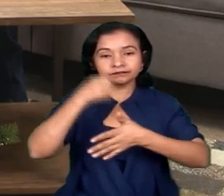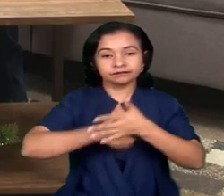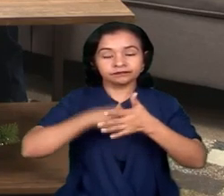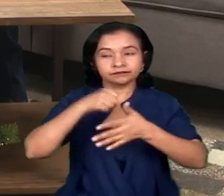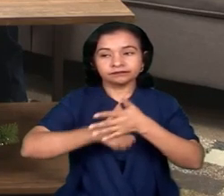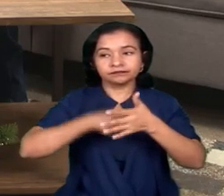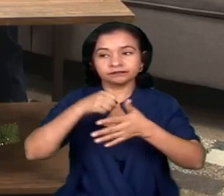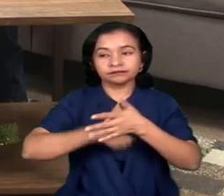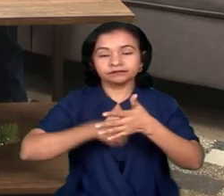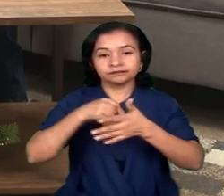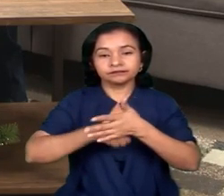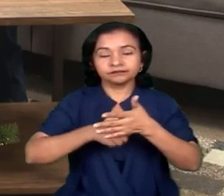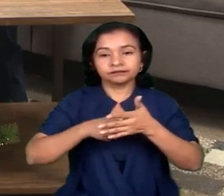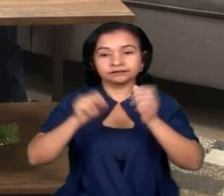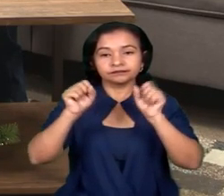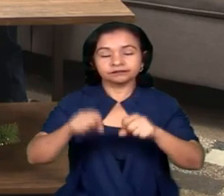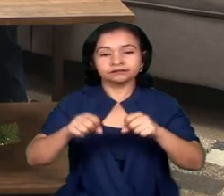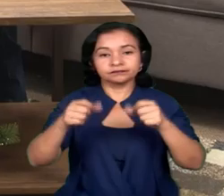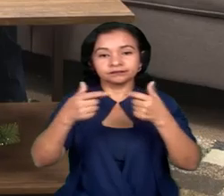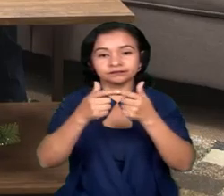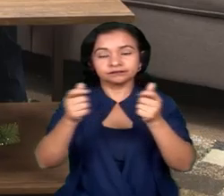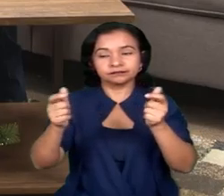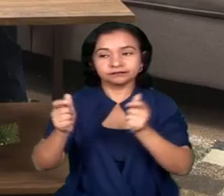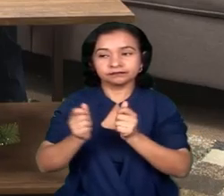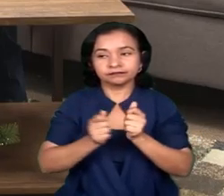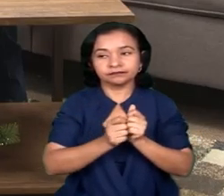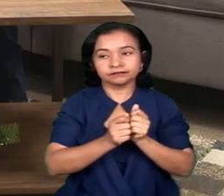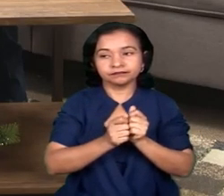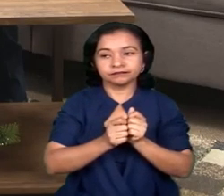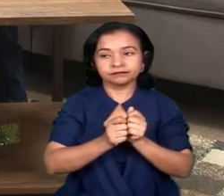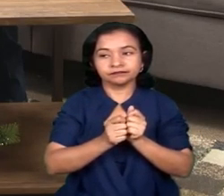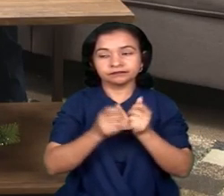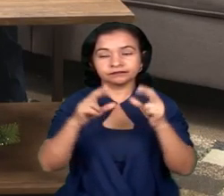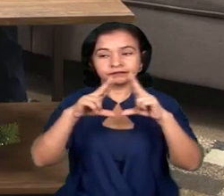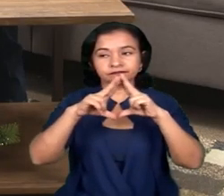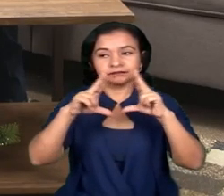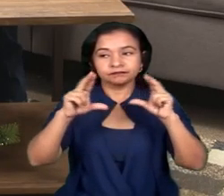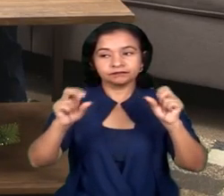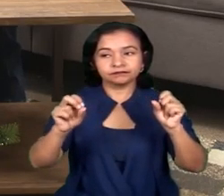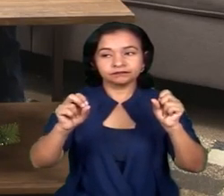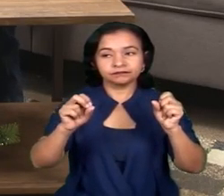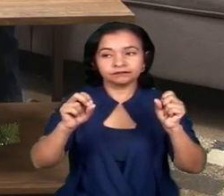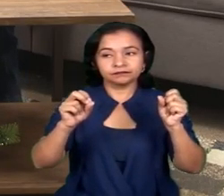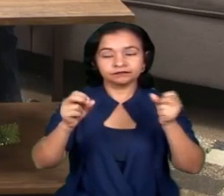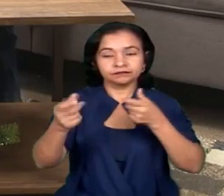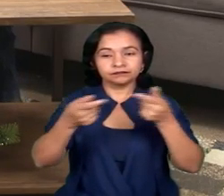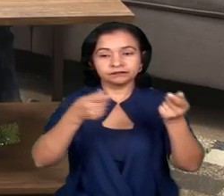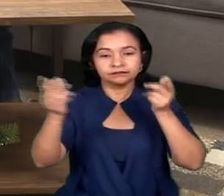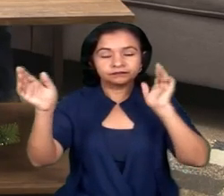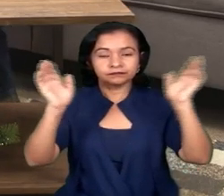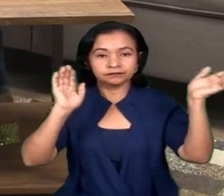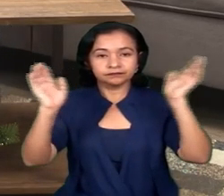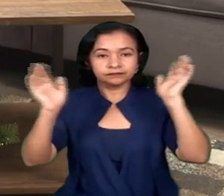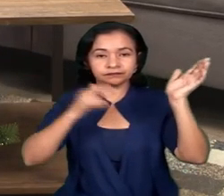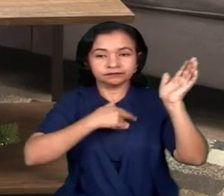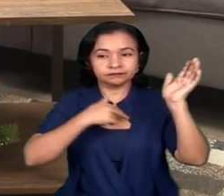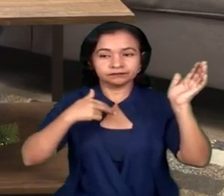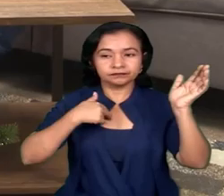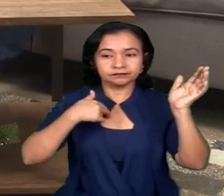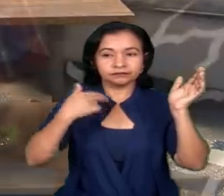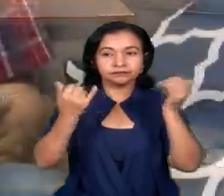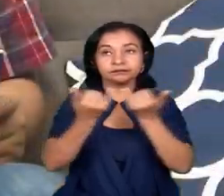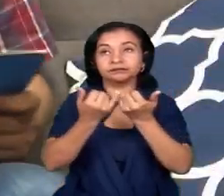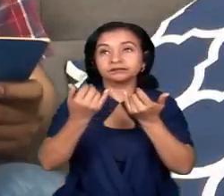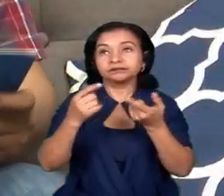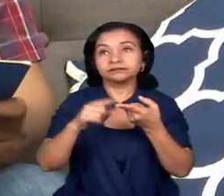fortalecimiento de capacidades de la pequeña, de la micro, pequeña y mediana empresa nicaragüense y del sector comercio que están dentro del